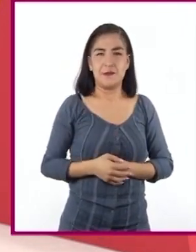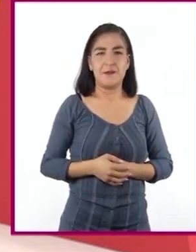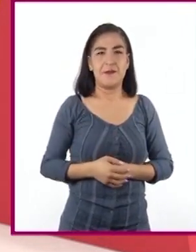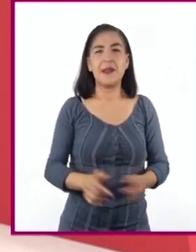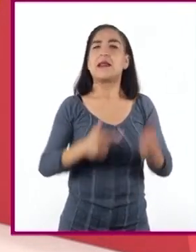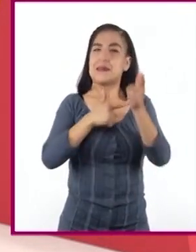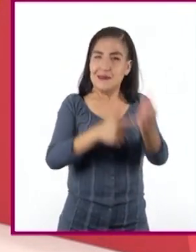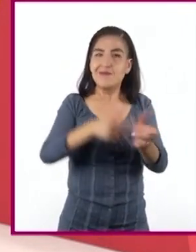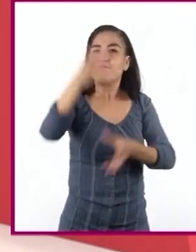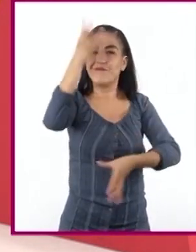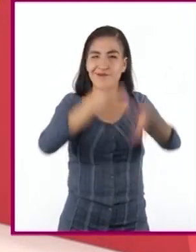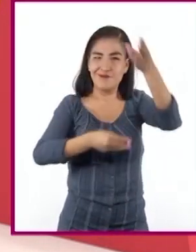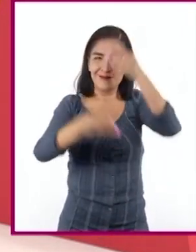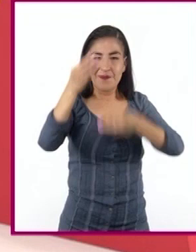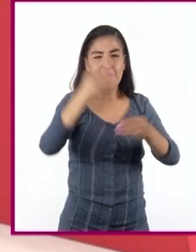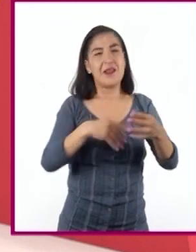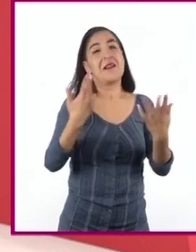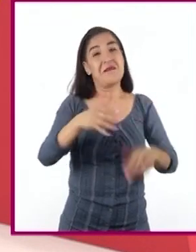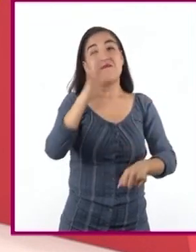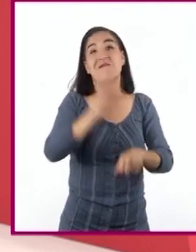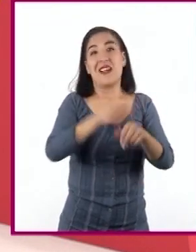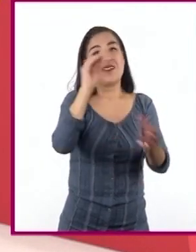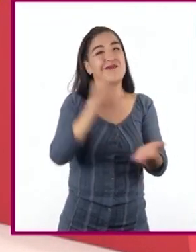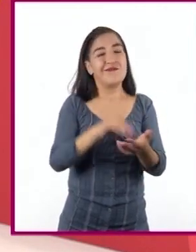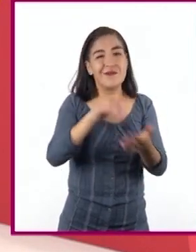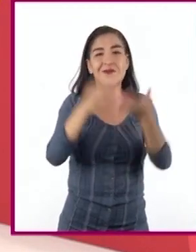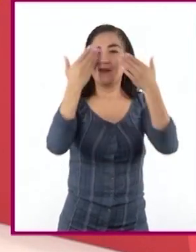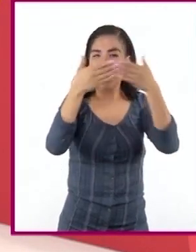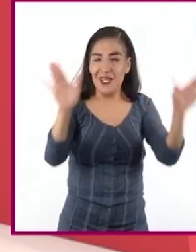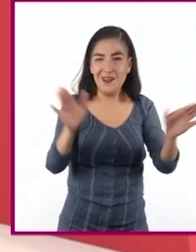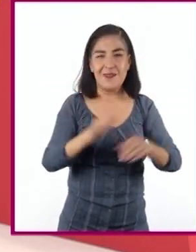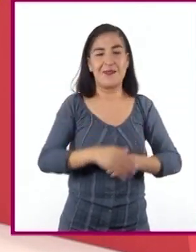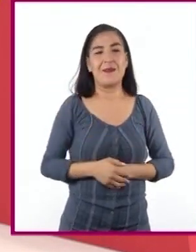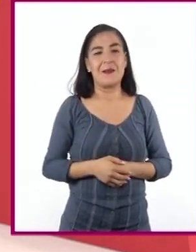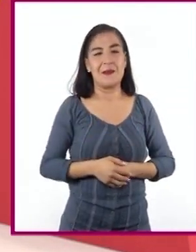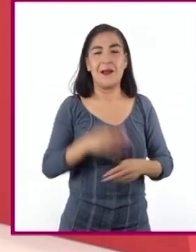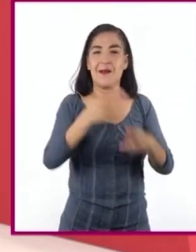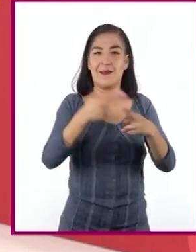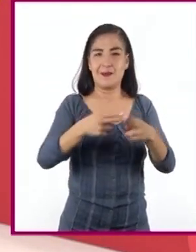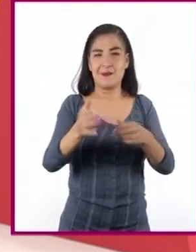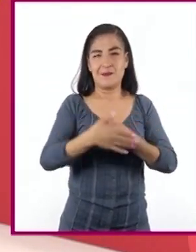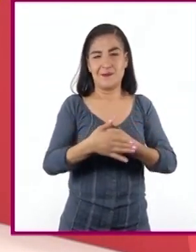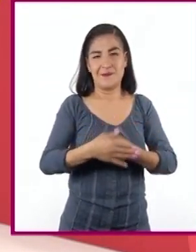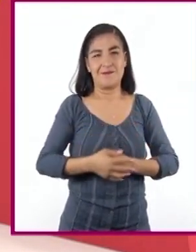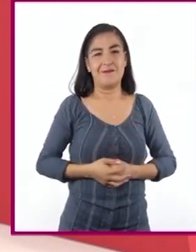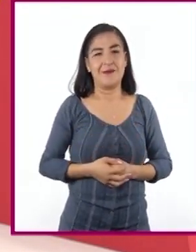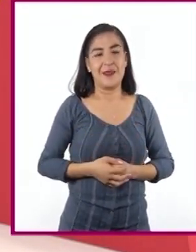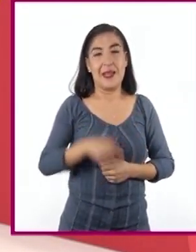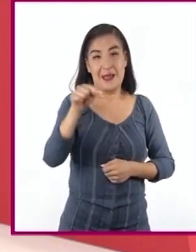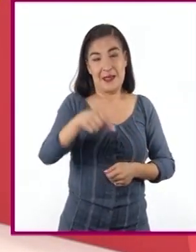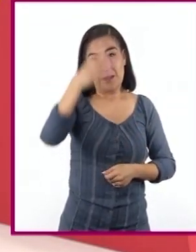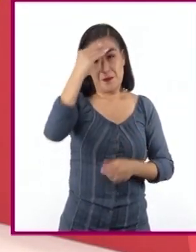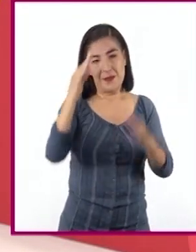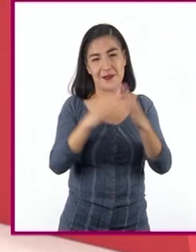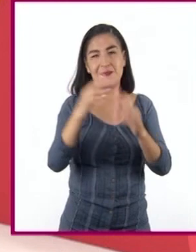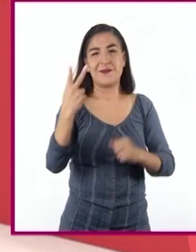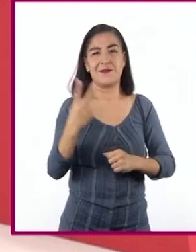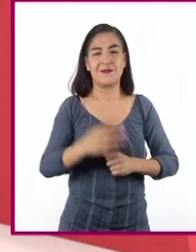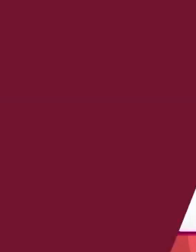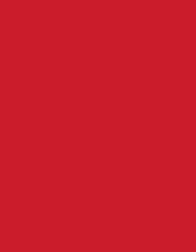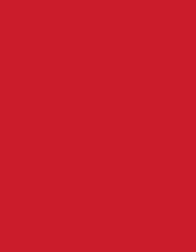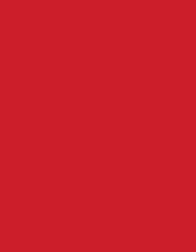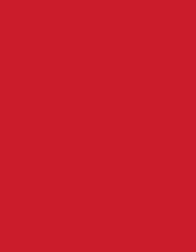aprendiendo, ya que aún queda mucho por explorar y descubrir. Hasta la próxima en Aprende en Casa 2.